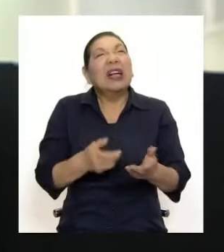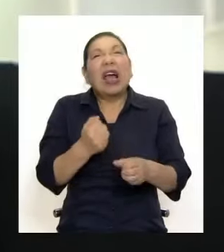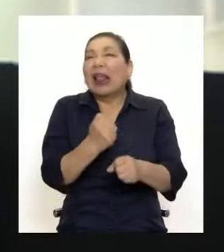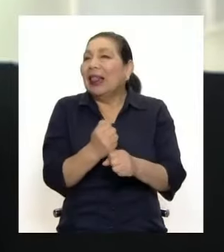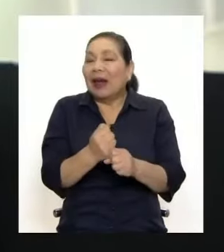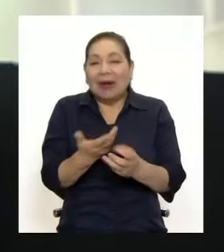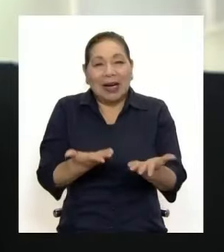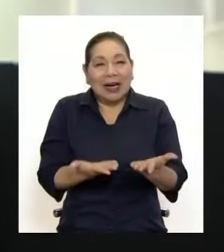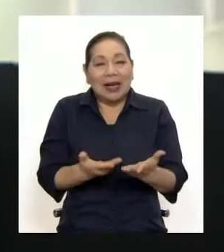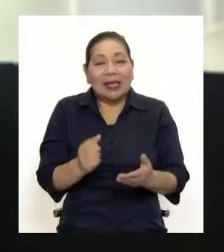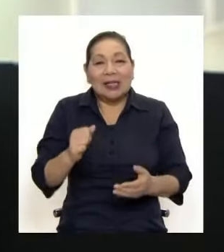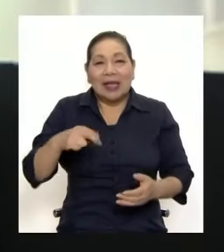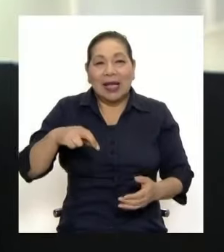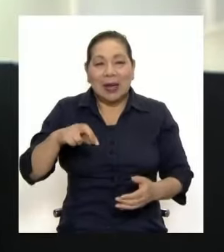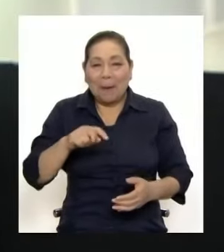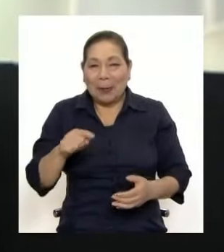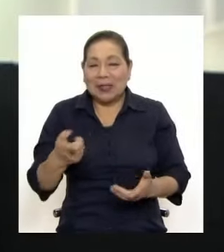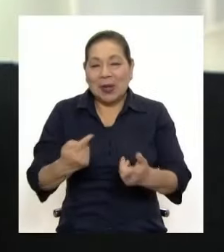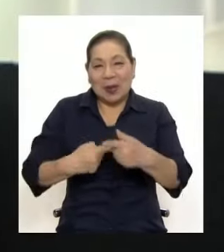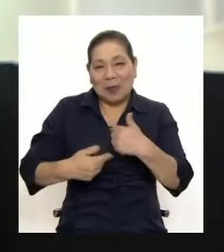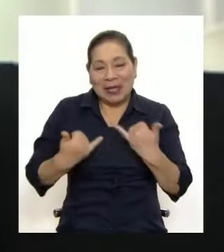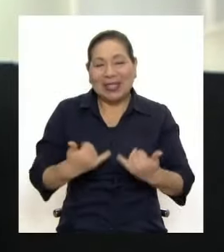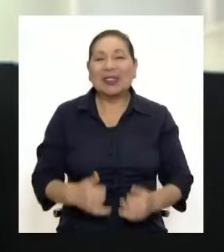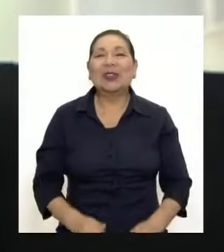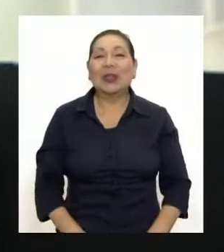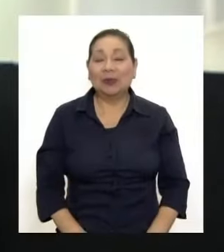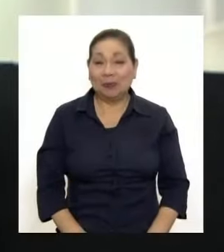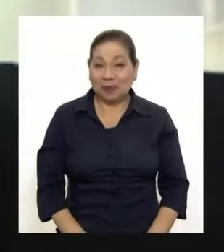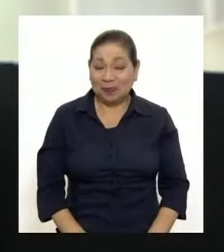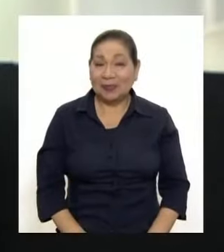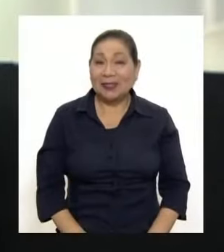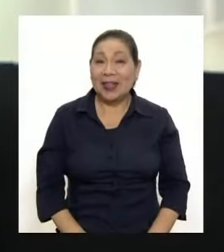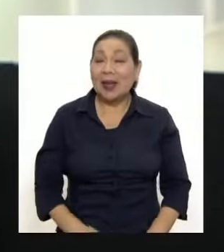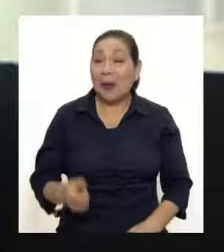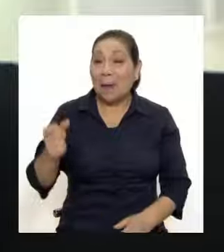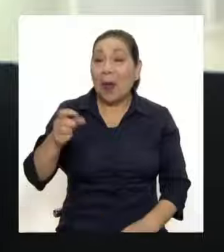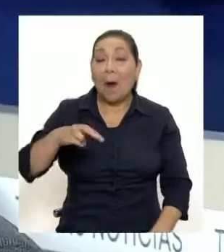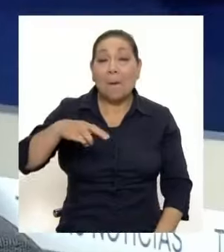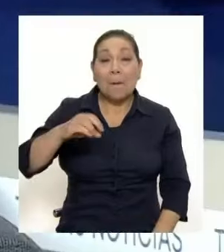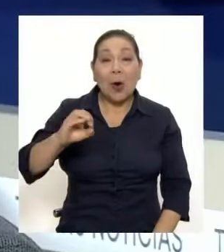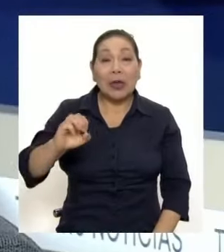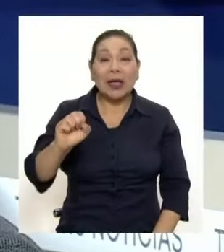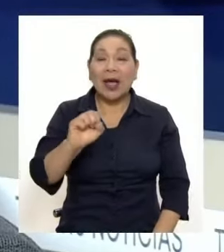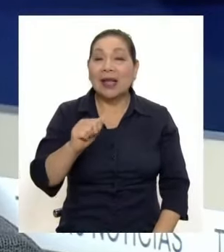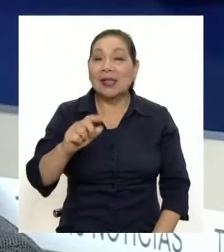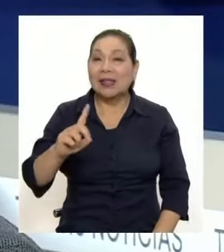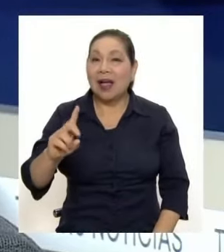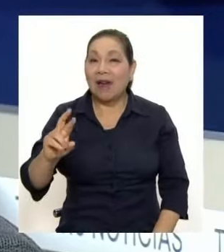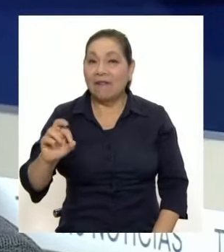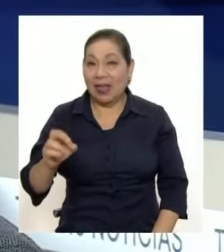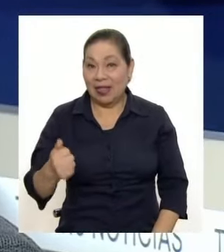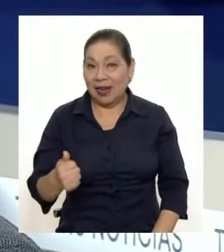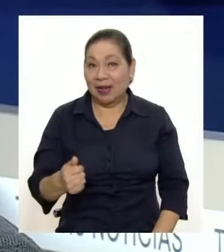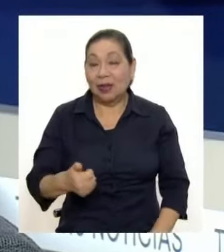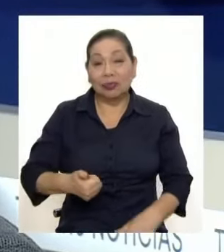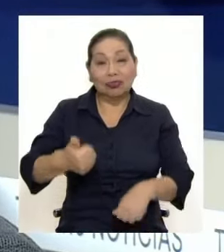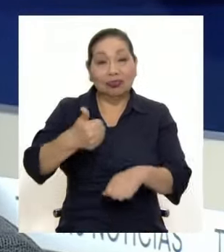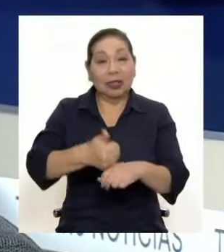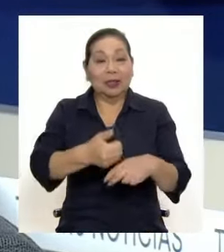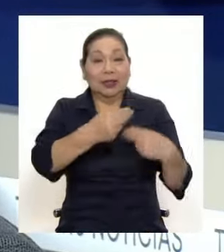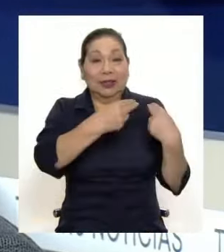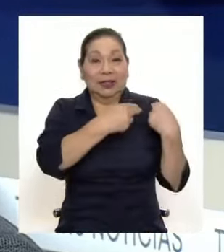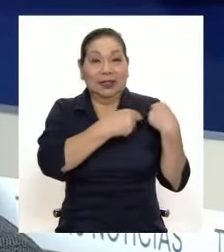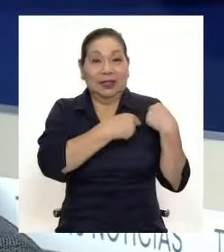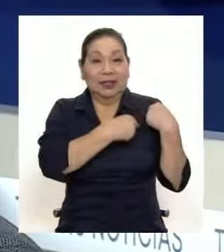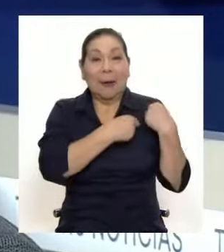labor de sanipes y todo lo que se viene en este sector agradecemos a nuestra invitada Mónica Saavedra presidenta de sanipes la autoridad Nacional de sanidad